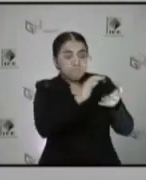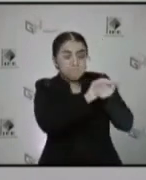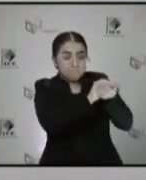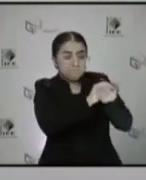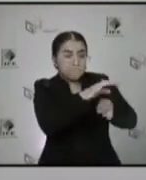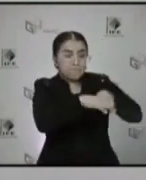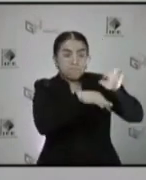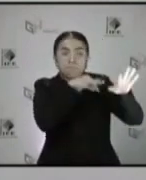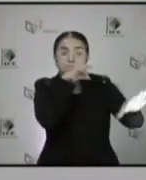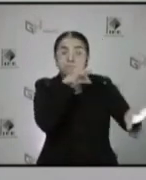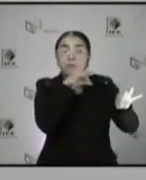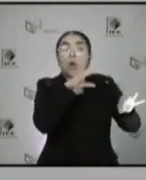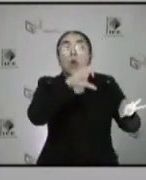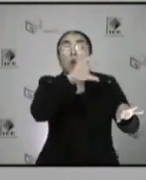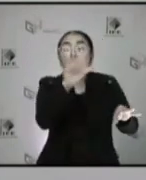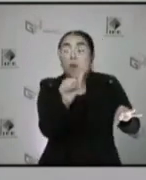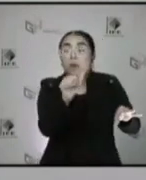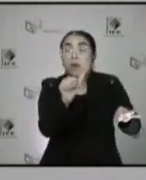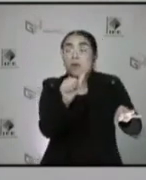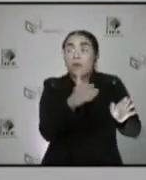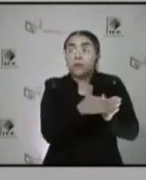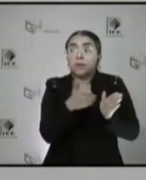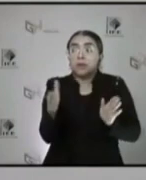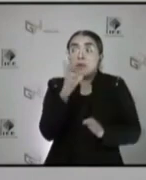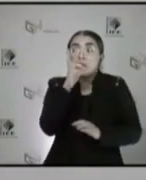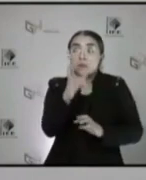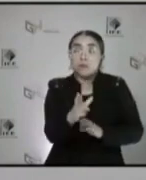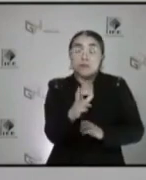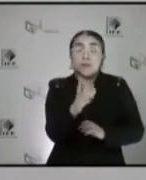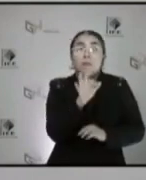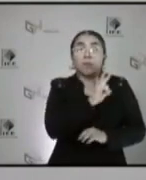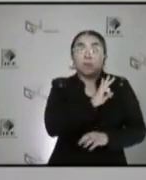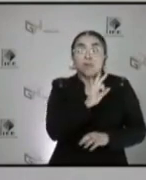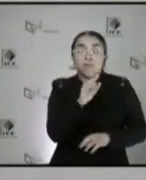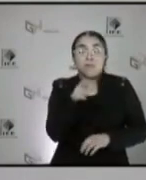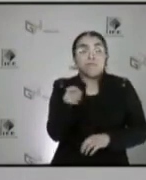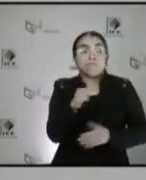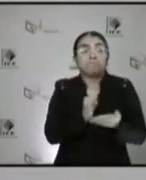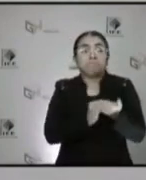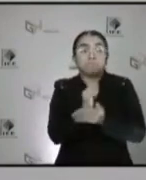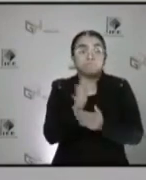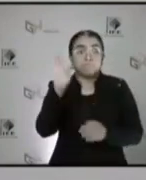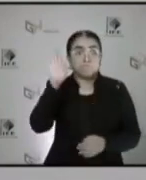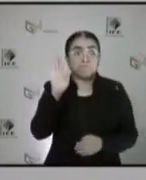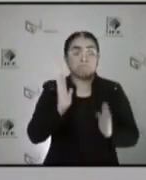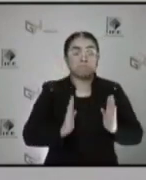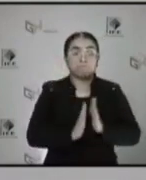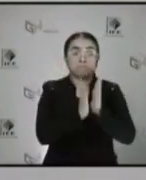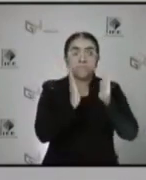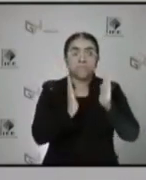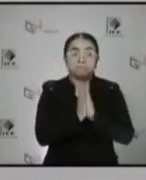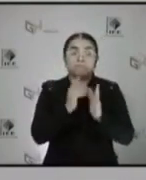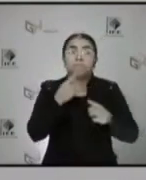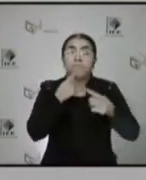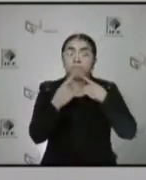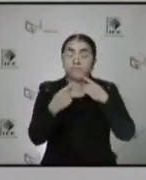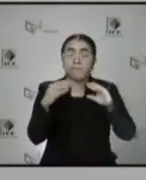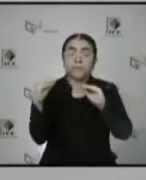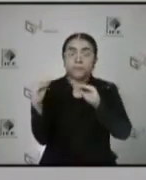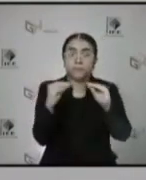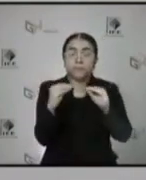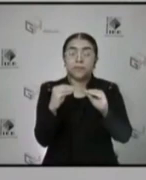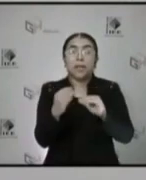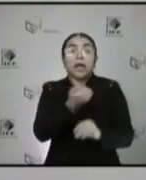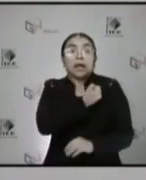van recorriendo. Y después, para el espacio de réplica y contrarréplica, según ustedes vayan alzando la mano. El tema a debatir será salud y